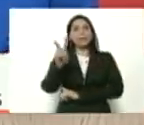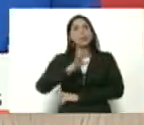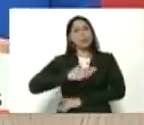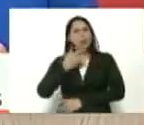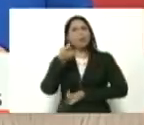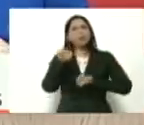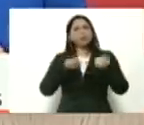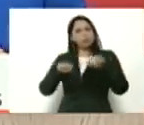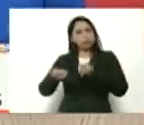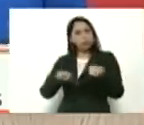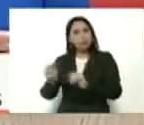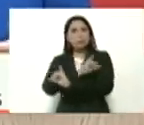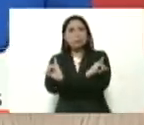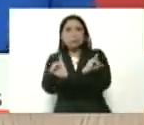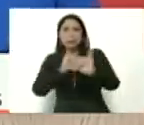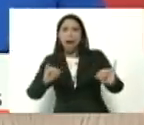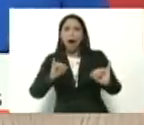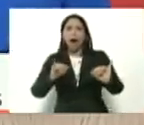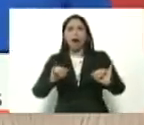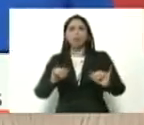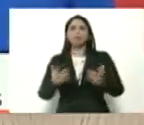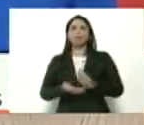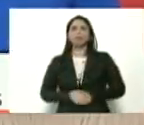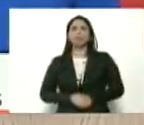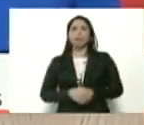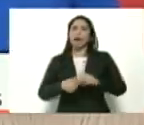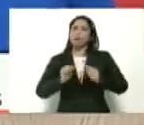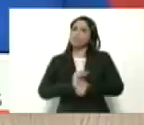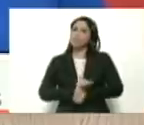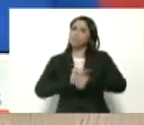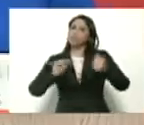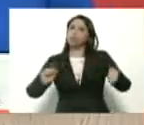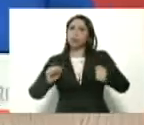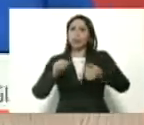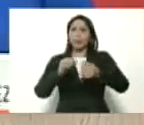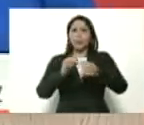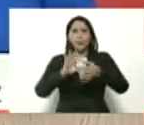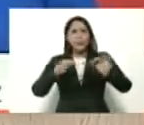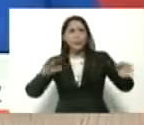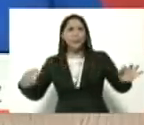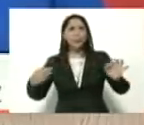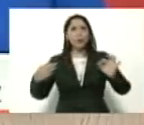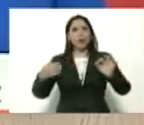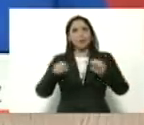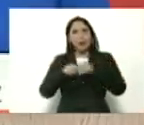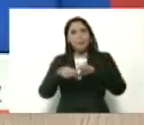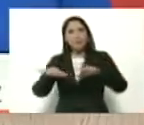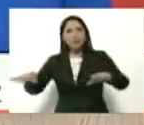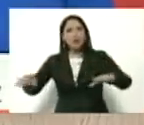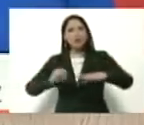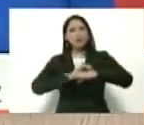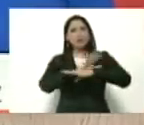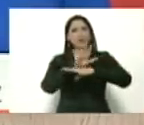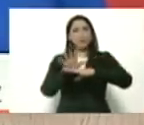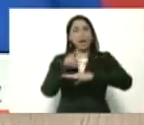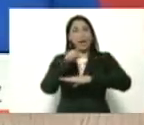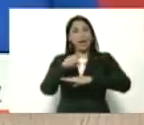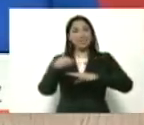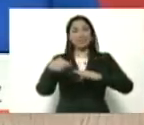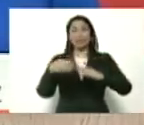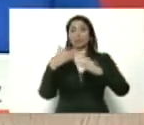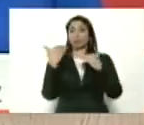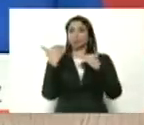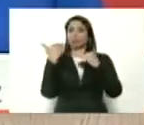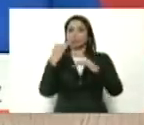controlar y pueda definitivamente cortar con las cadenas de transmisión del COVID-19. Esta es una etapa muy